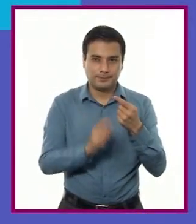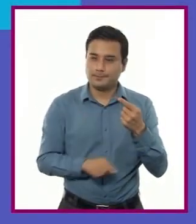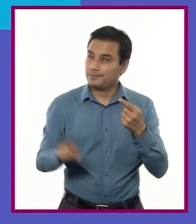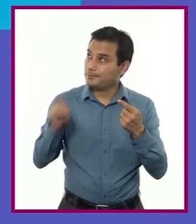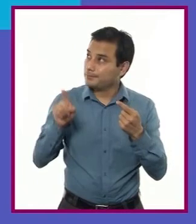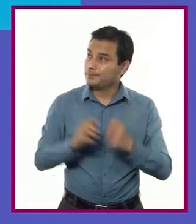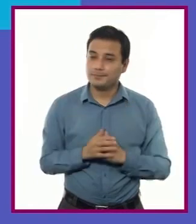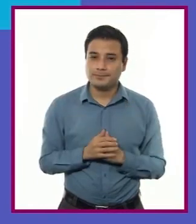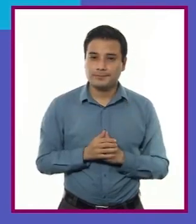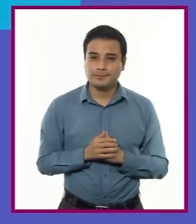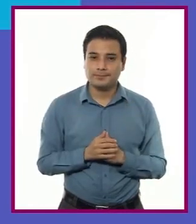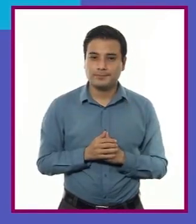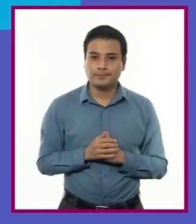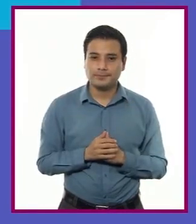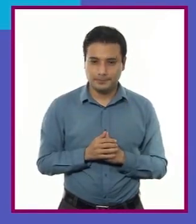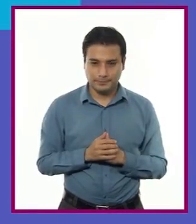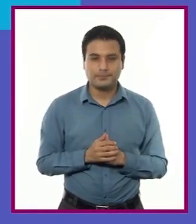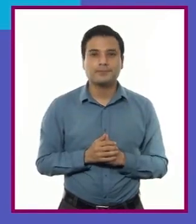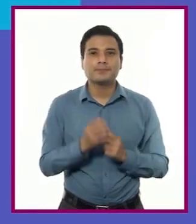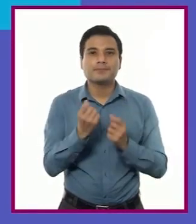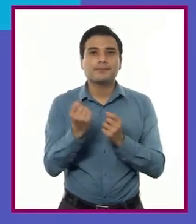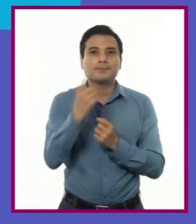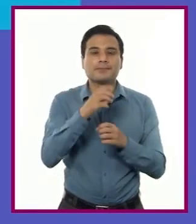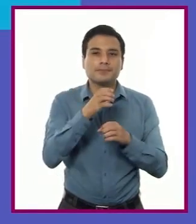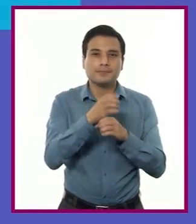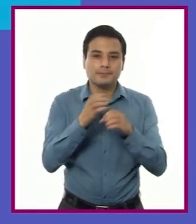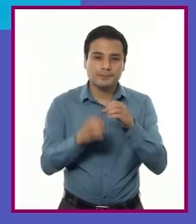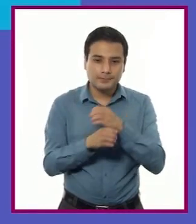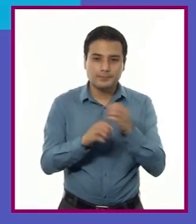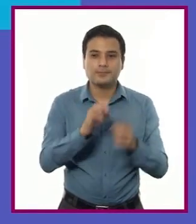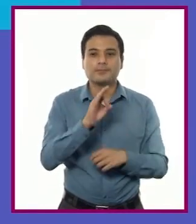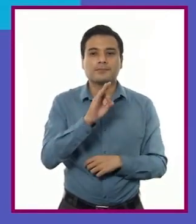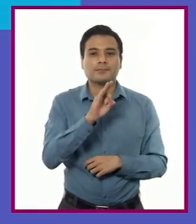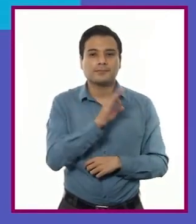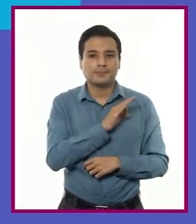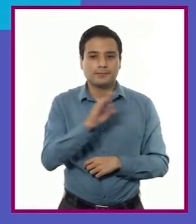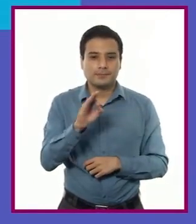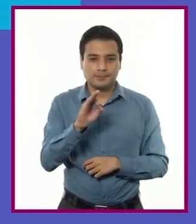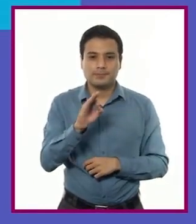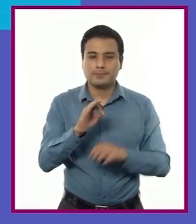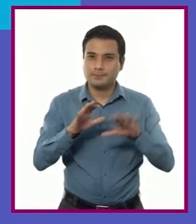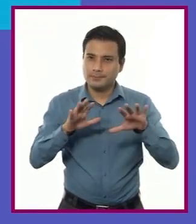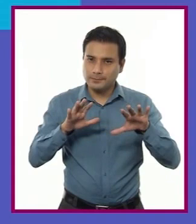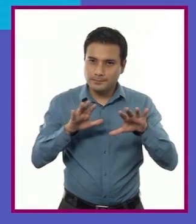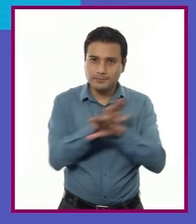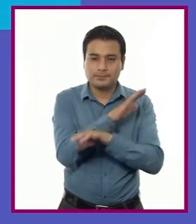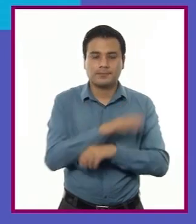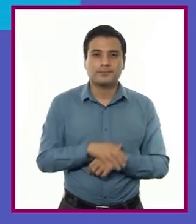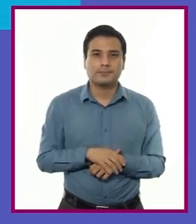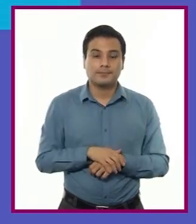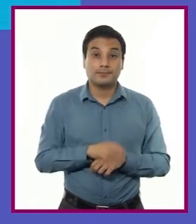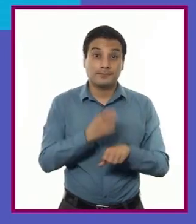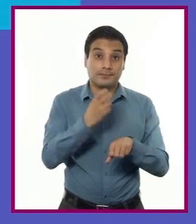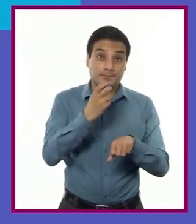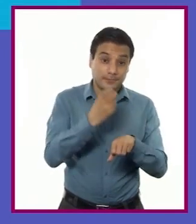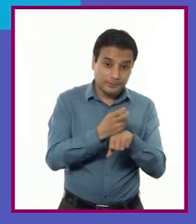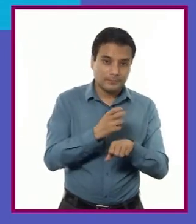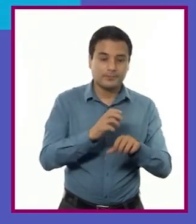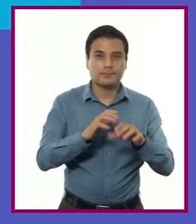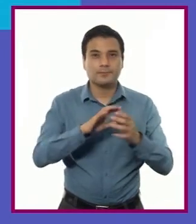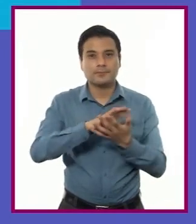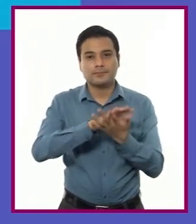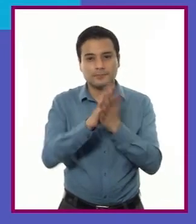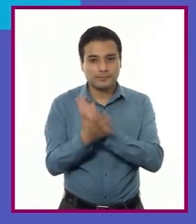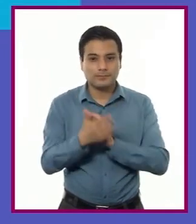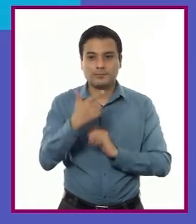pueden pasar directamente del sólido al gas sin pasar por el líquido. A esto se le llama sublimación. Para ver ese